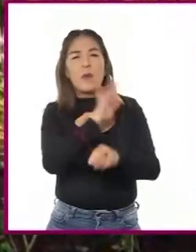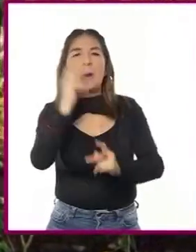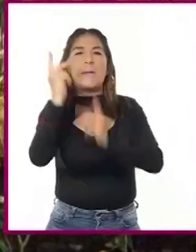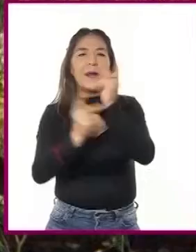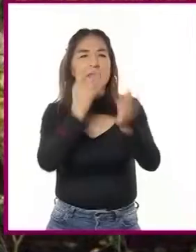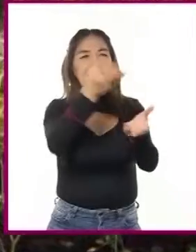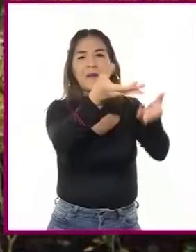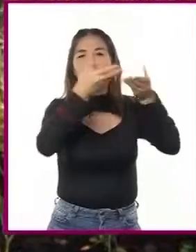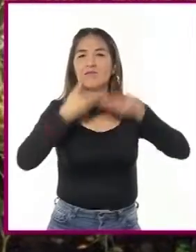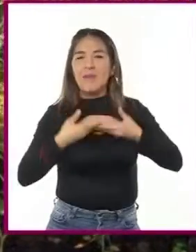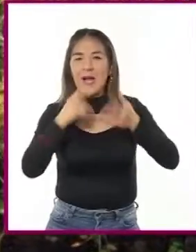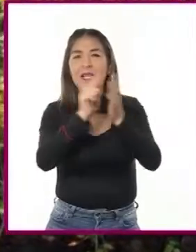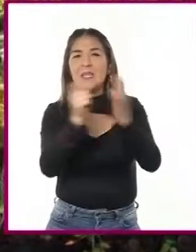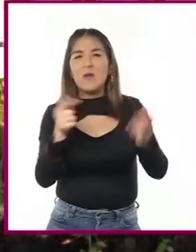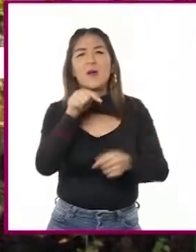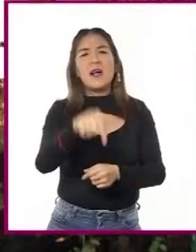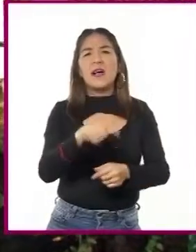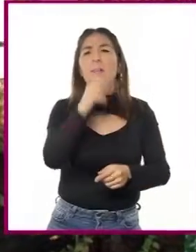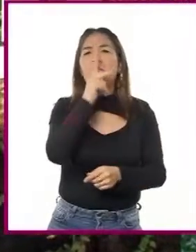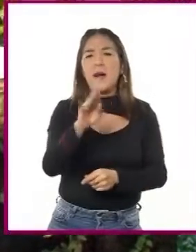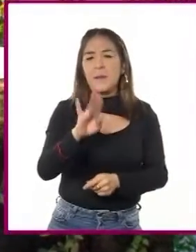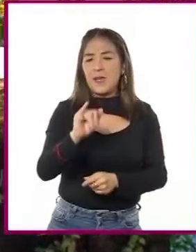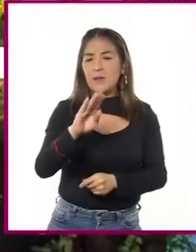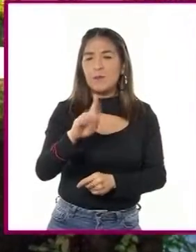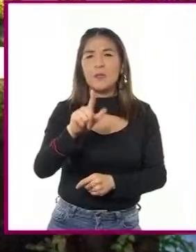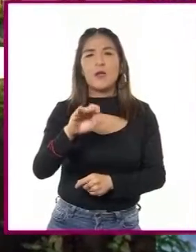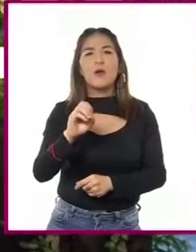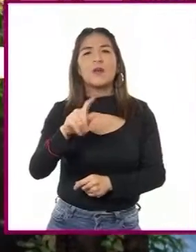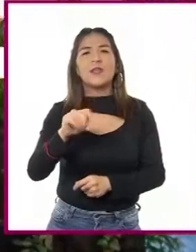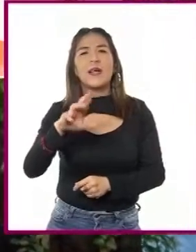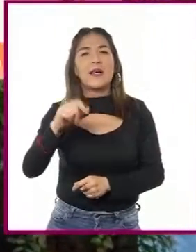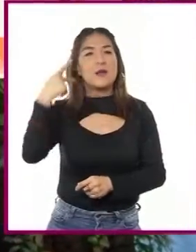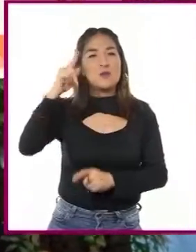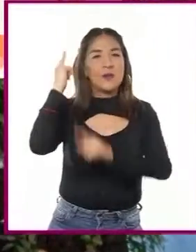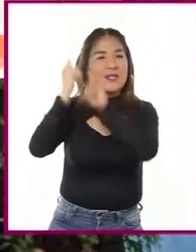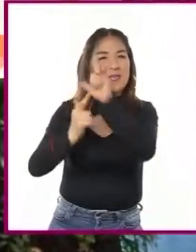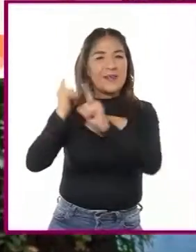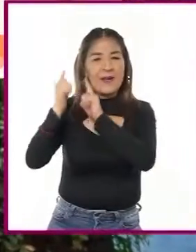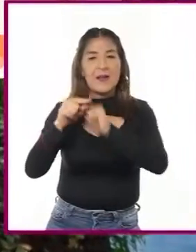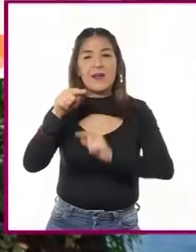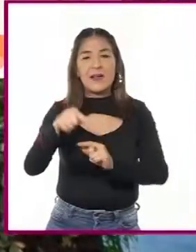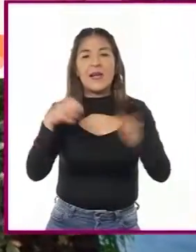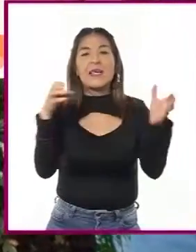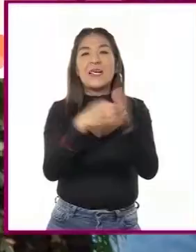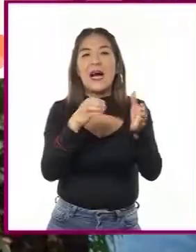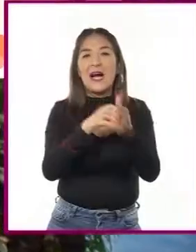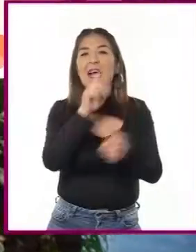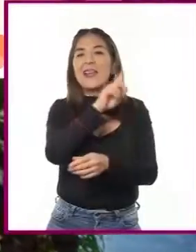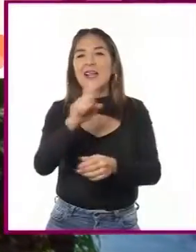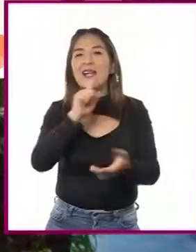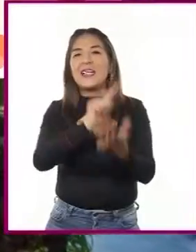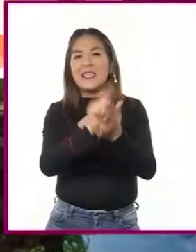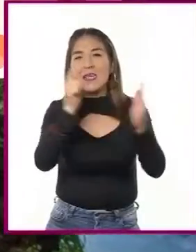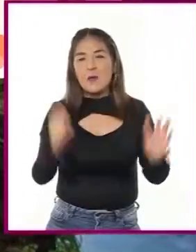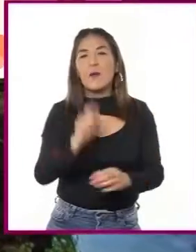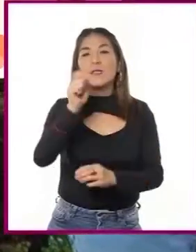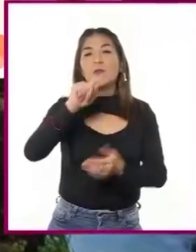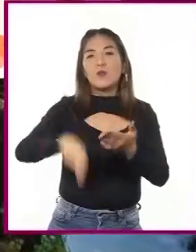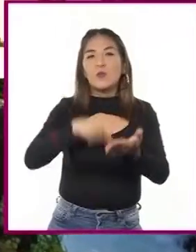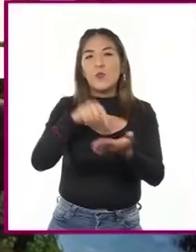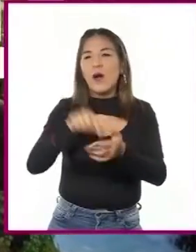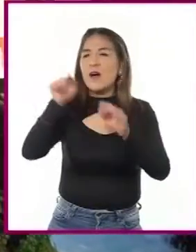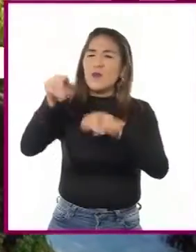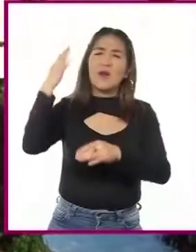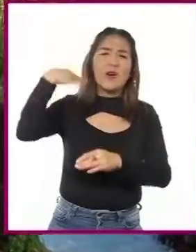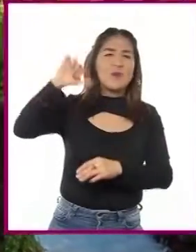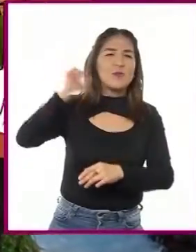préstamo. El origen de la palabra biblioteca se deriva del griego y significa caja de libros, haciendo referencia al lugar donde se